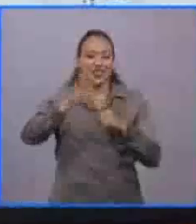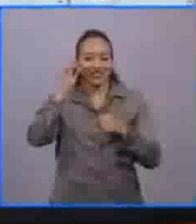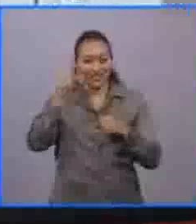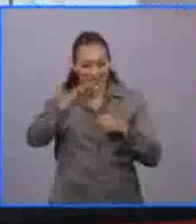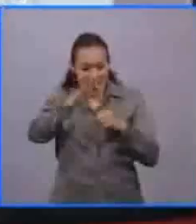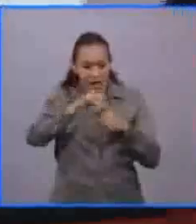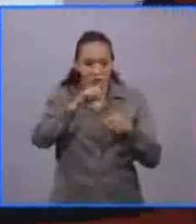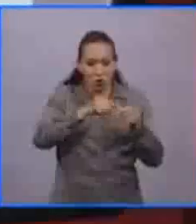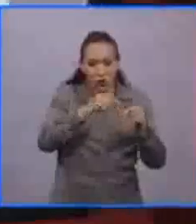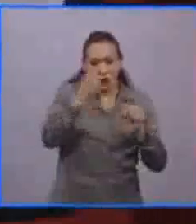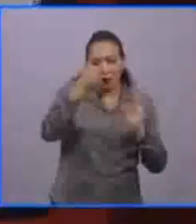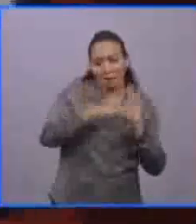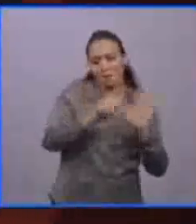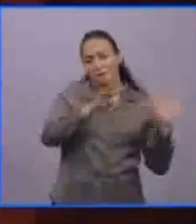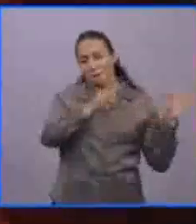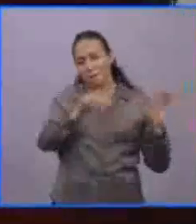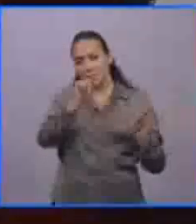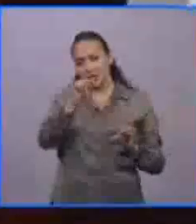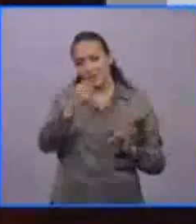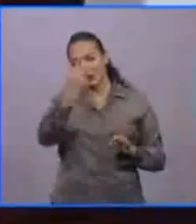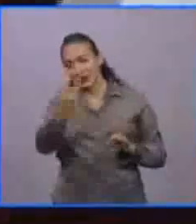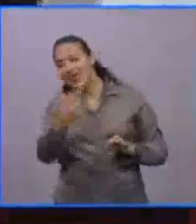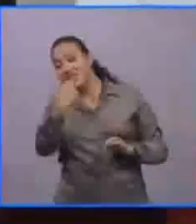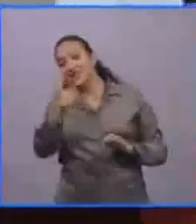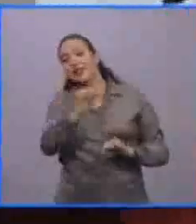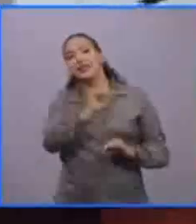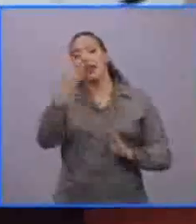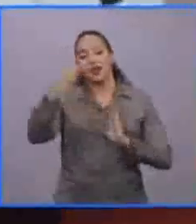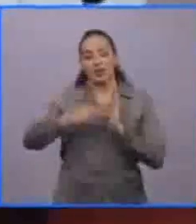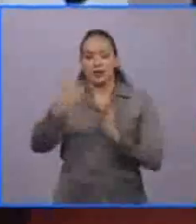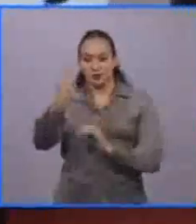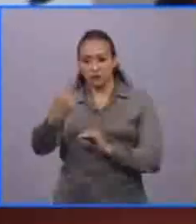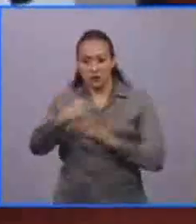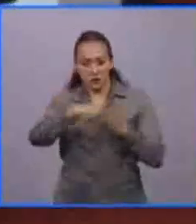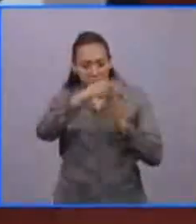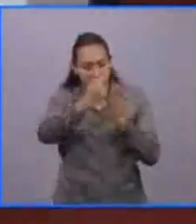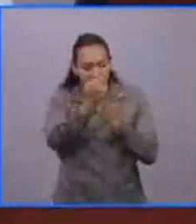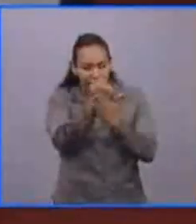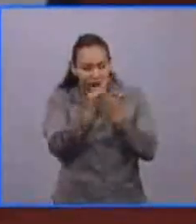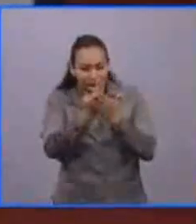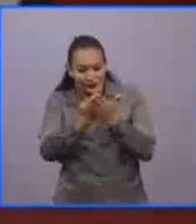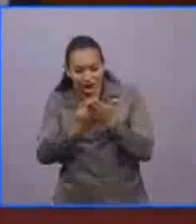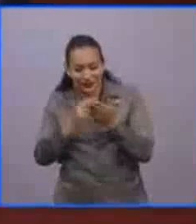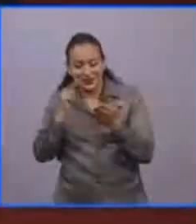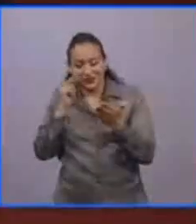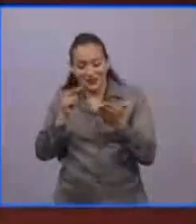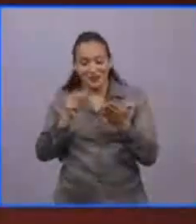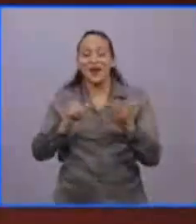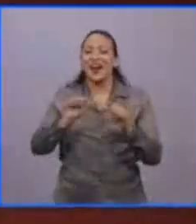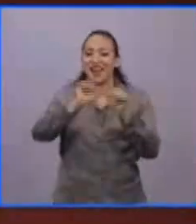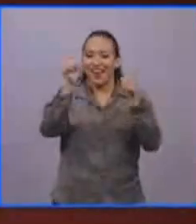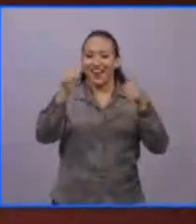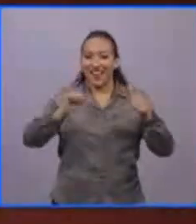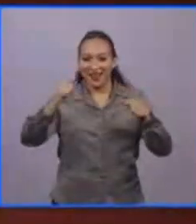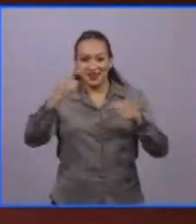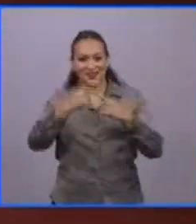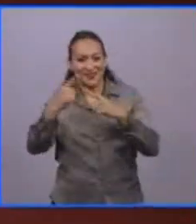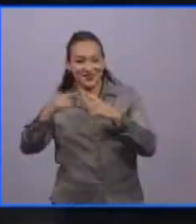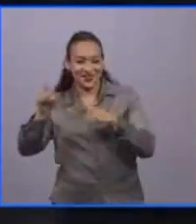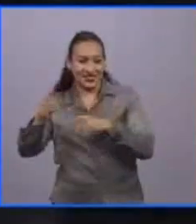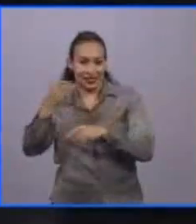colores de entre 1977 y 2001, con una clara influencia del arte surrealista y